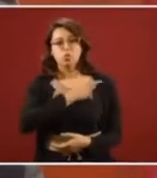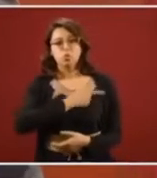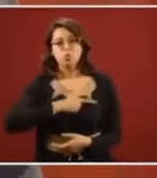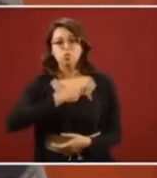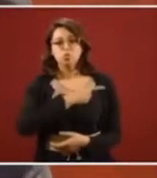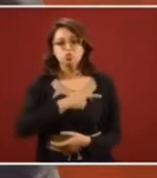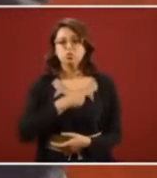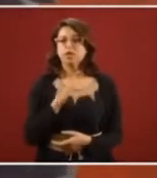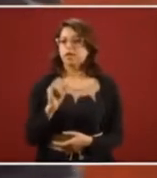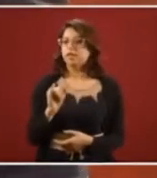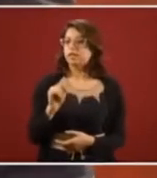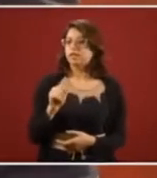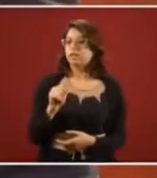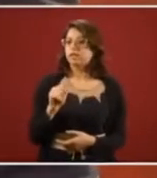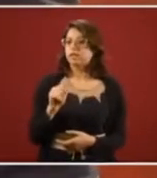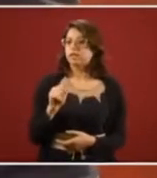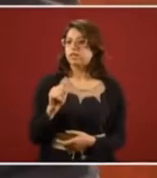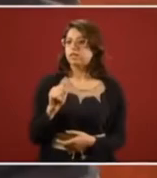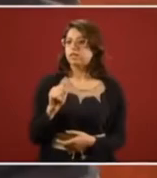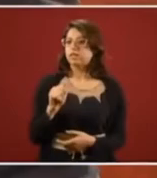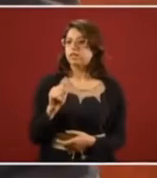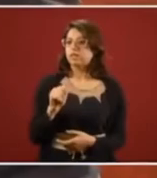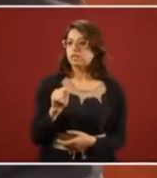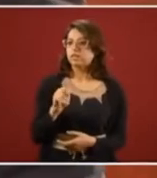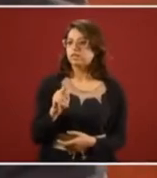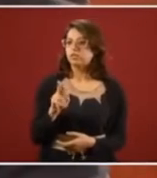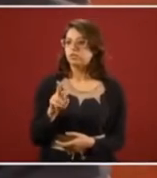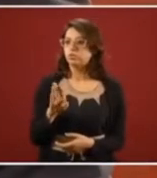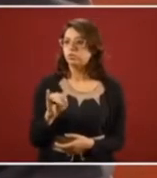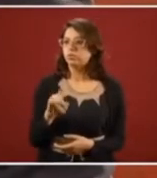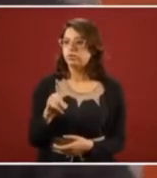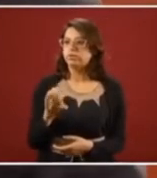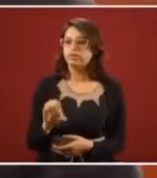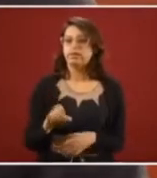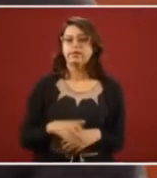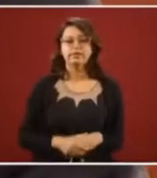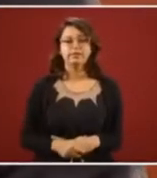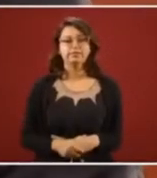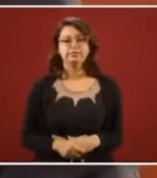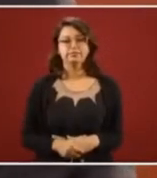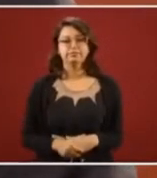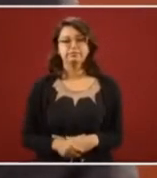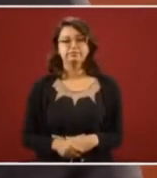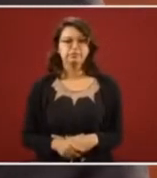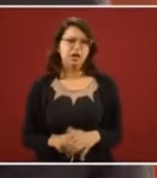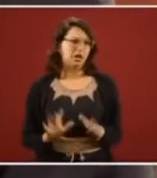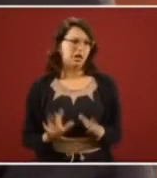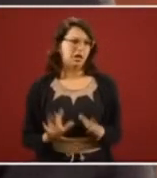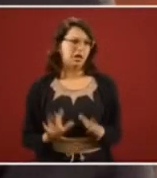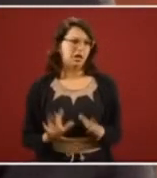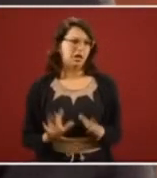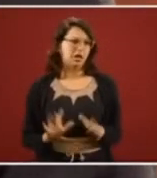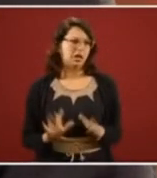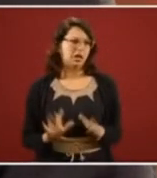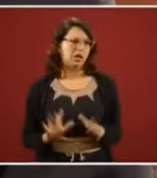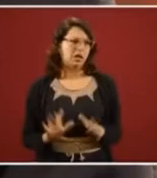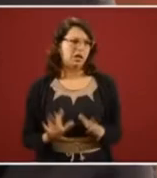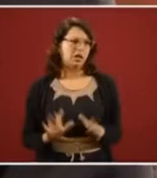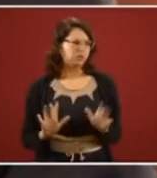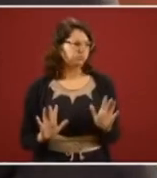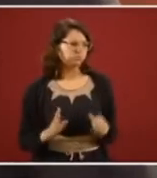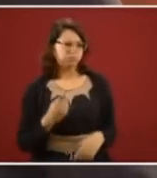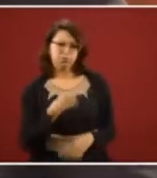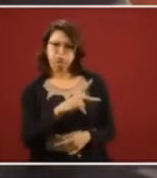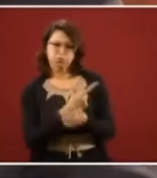a iturbide se te olvide esa es su libertad en dar es verle